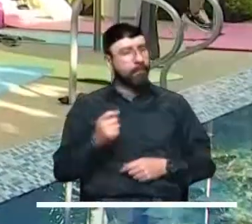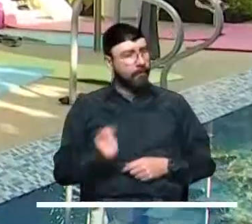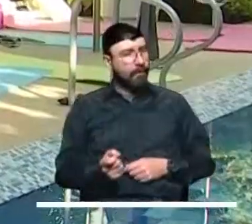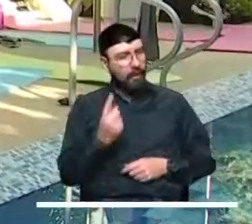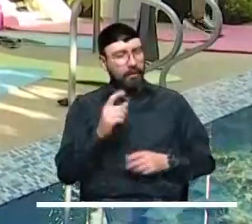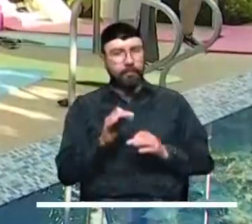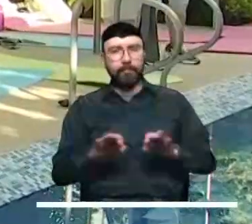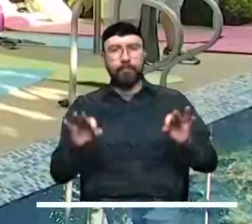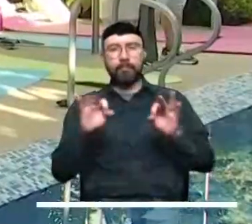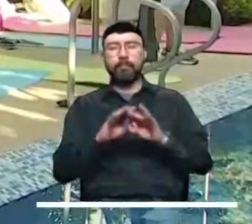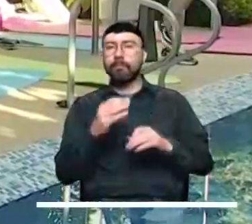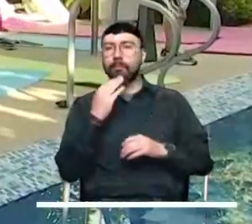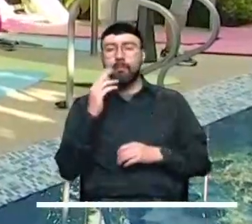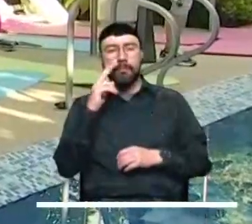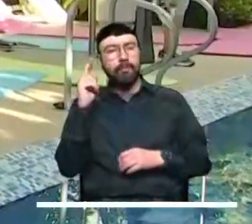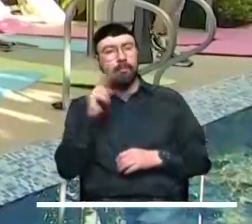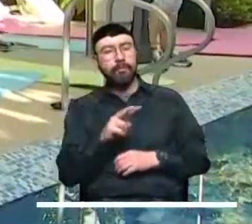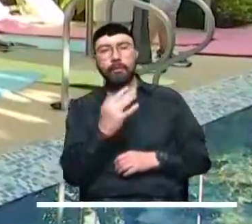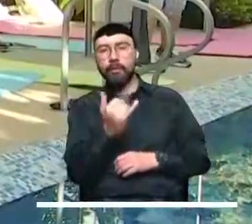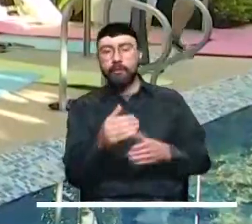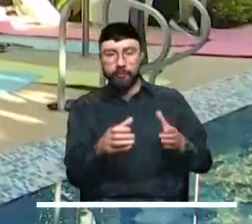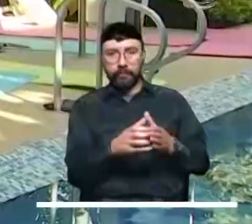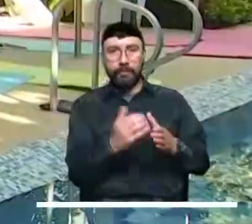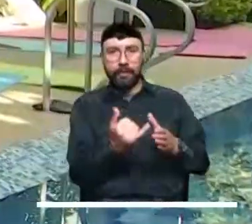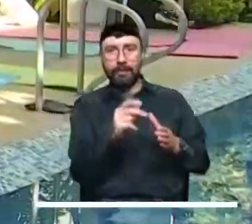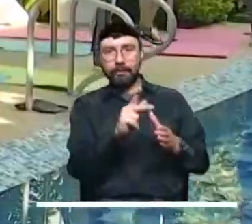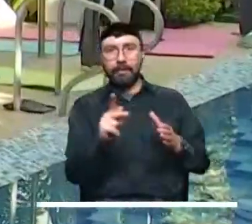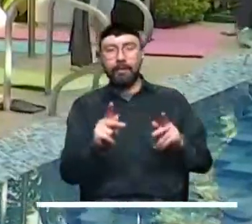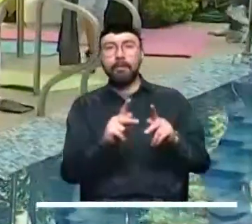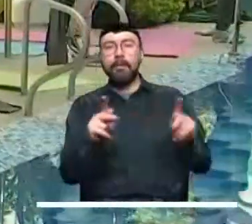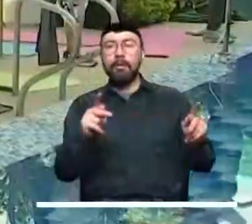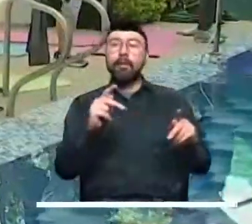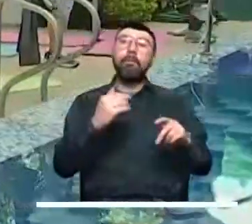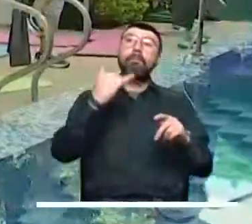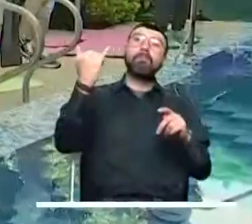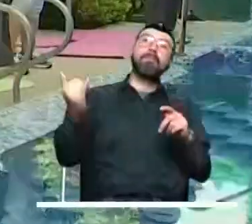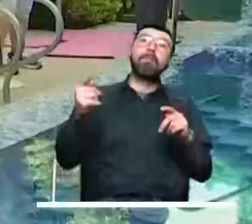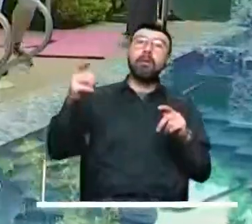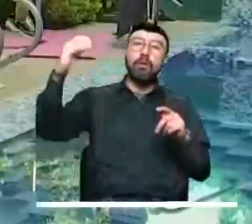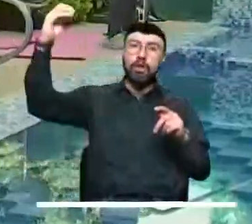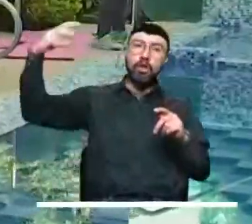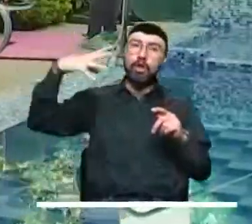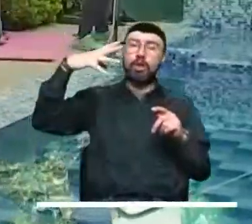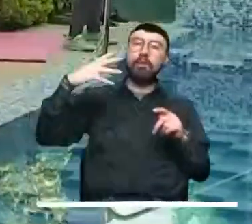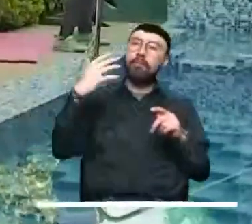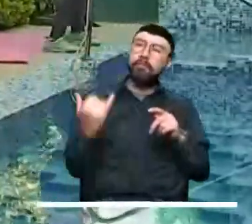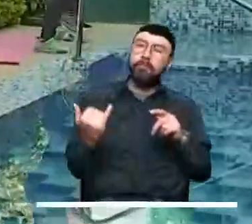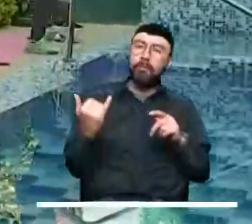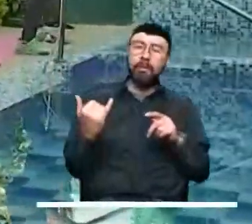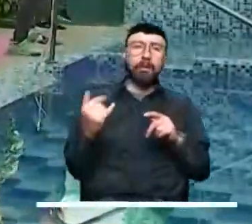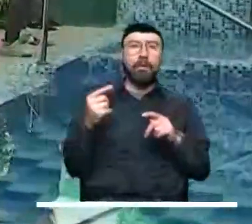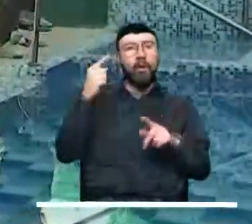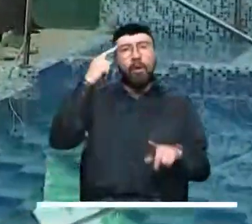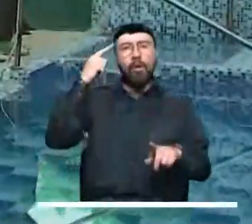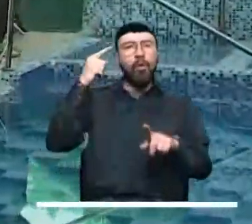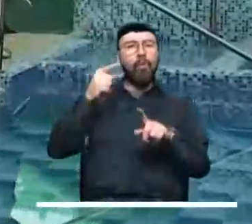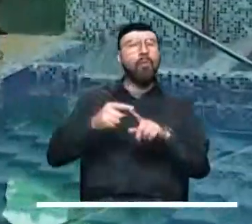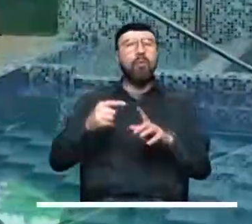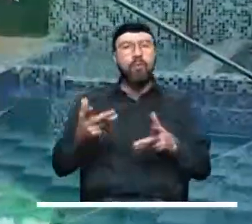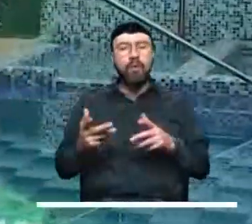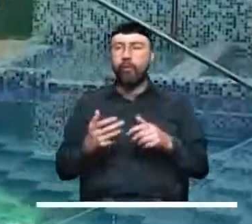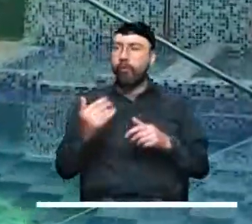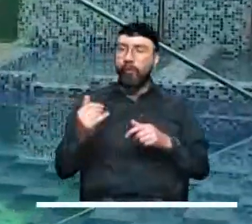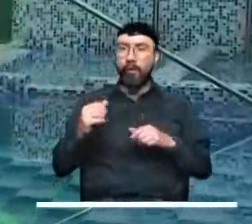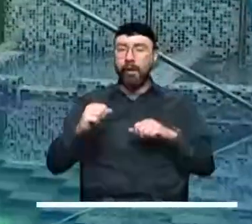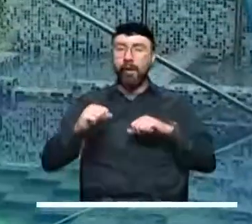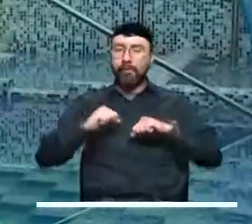ven el grupo de personas que están a fondo, están recibiendo sol. Lo ideal es que ustedes hagan la